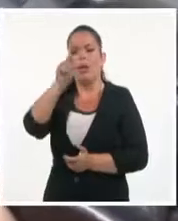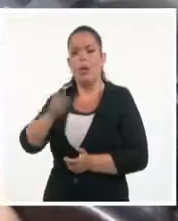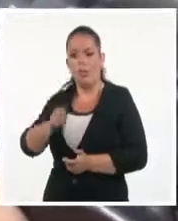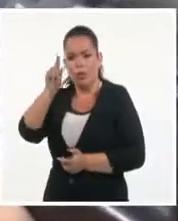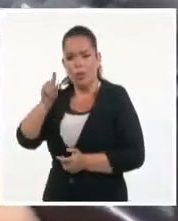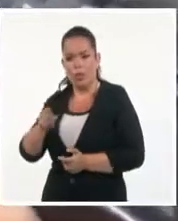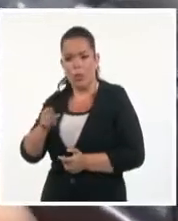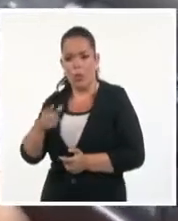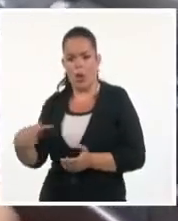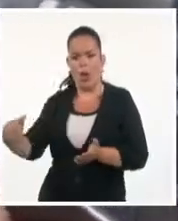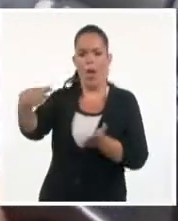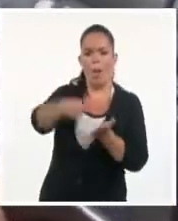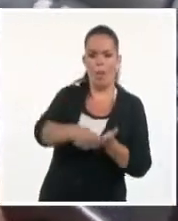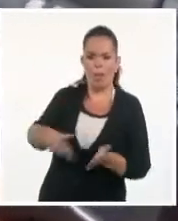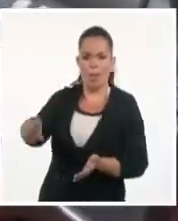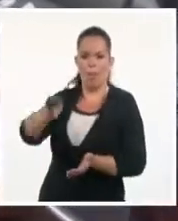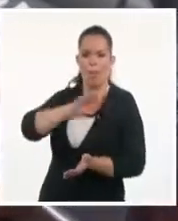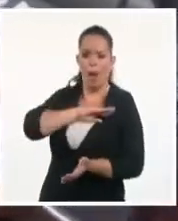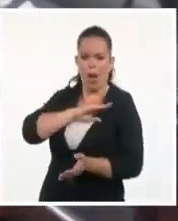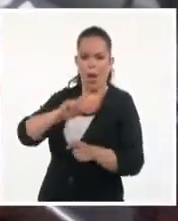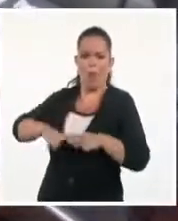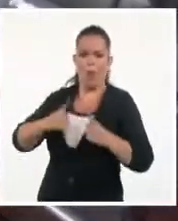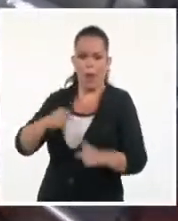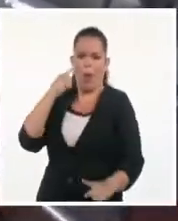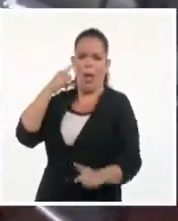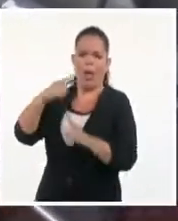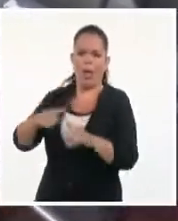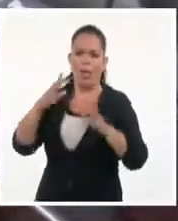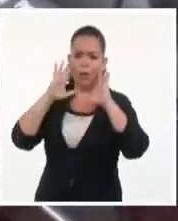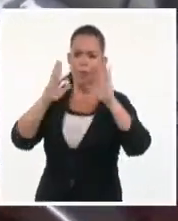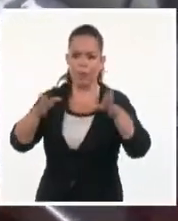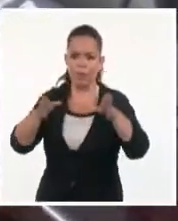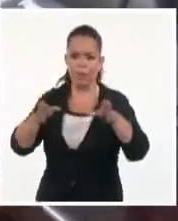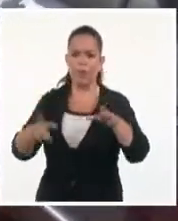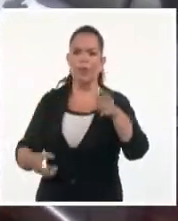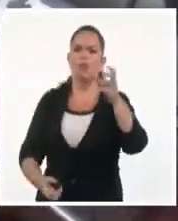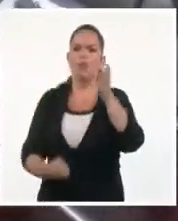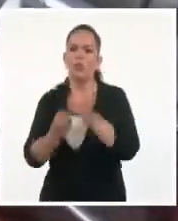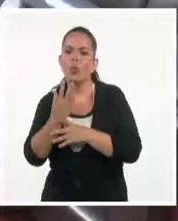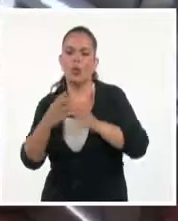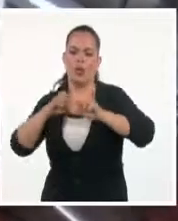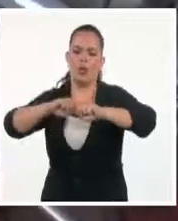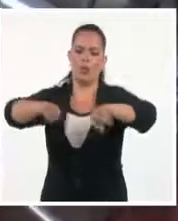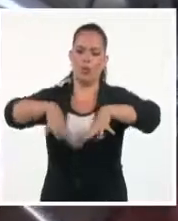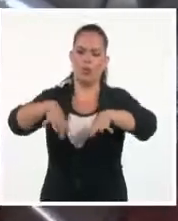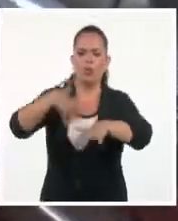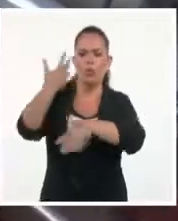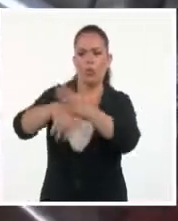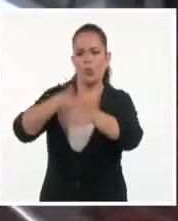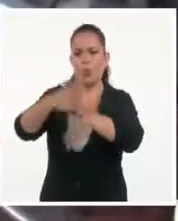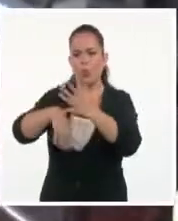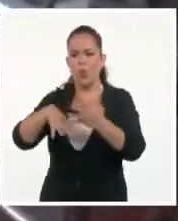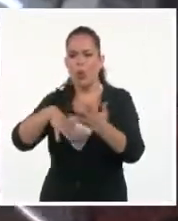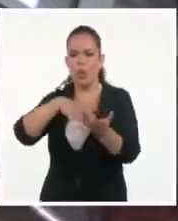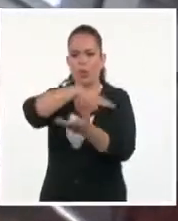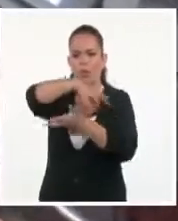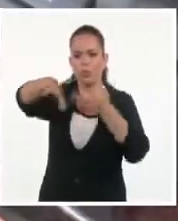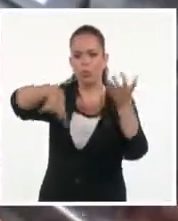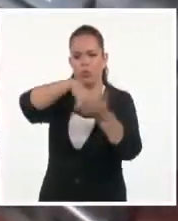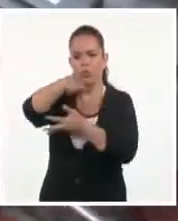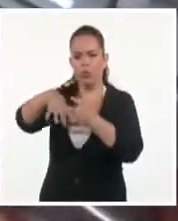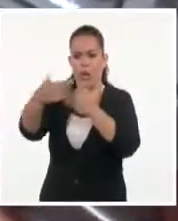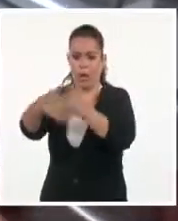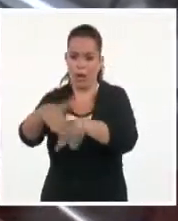agencias del gobierno norteamericano para armar este tipo de manifestación. En momentos cuando nosotros nos tenemos que estar centrando en